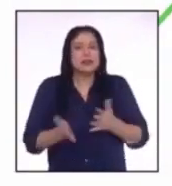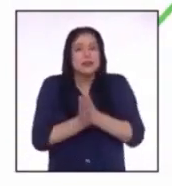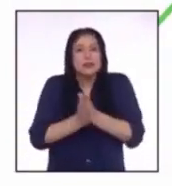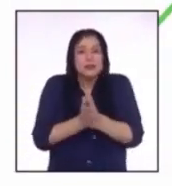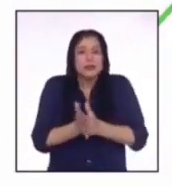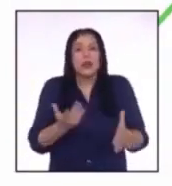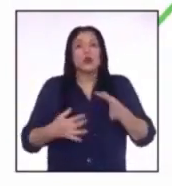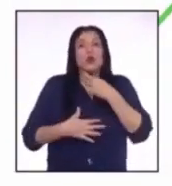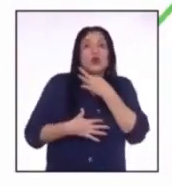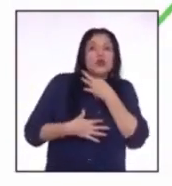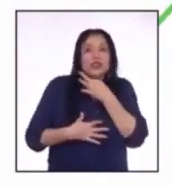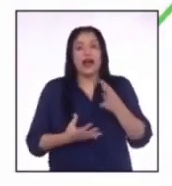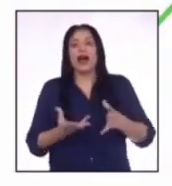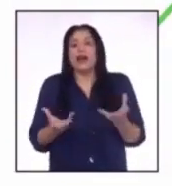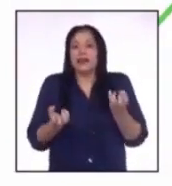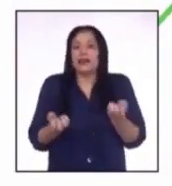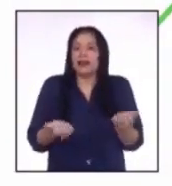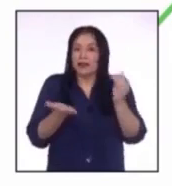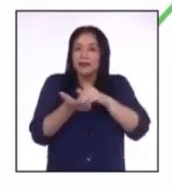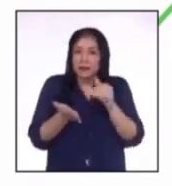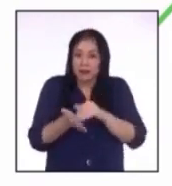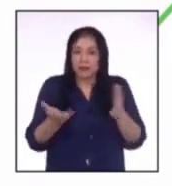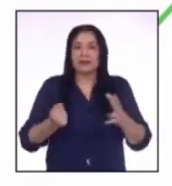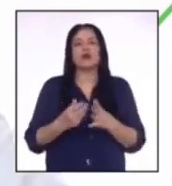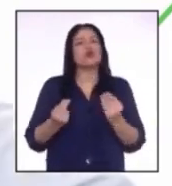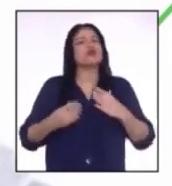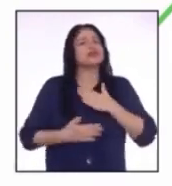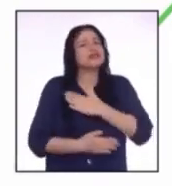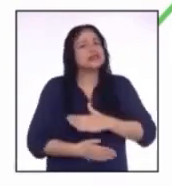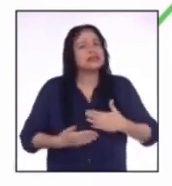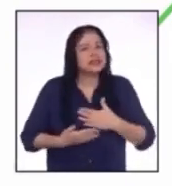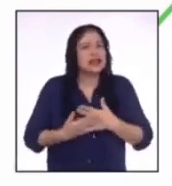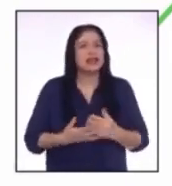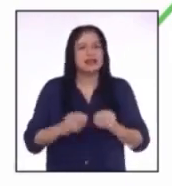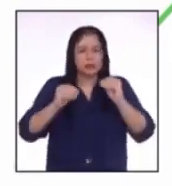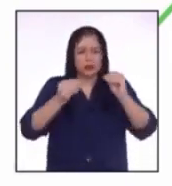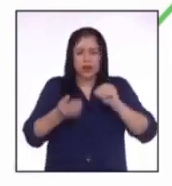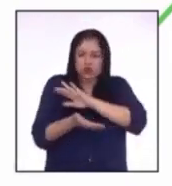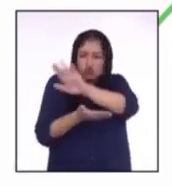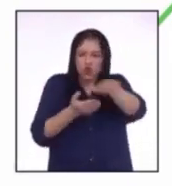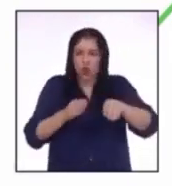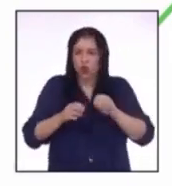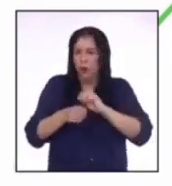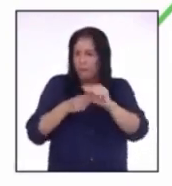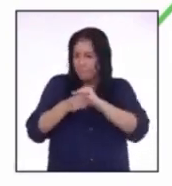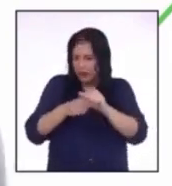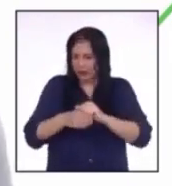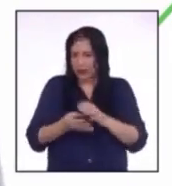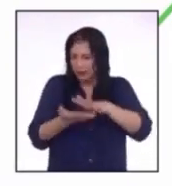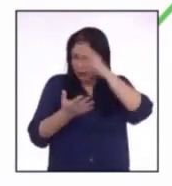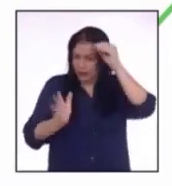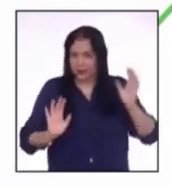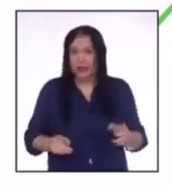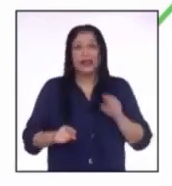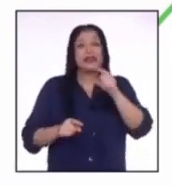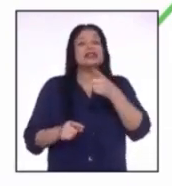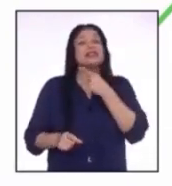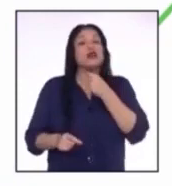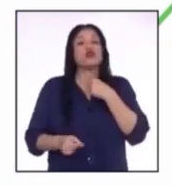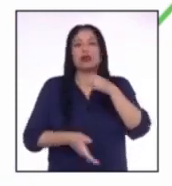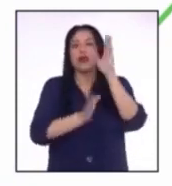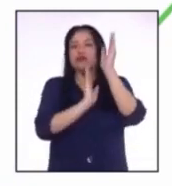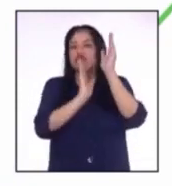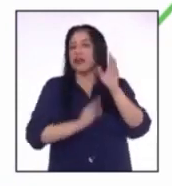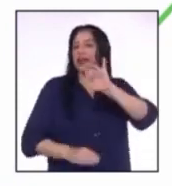curiosidad despierta y además con muchas ganas de poner en práctica lo aprendido si te gusto la charla de